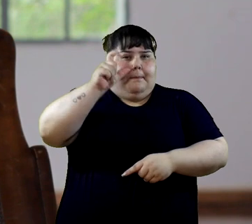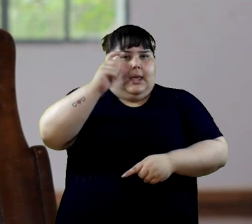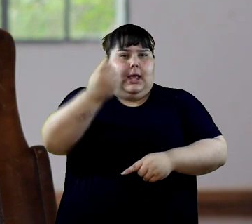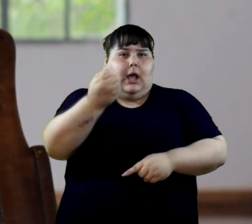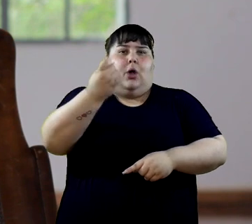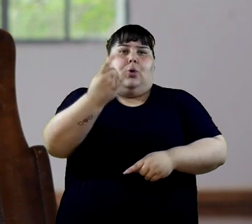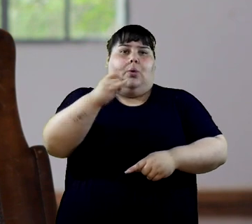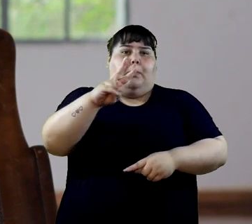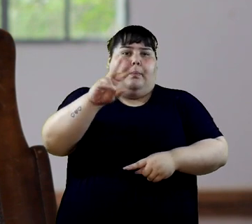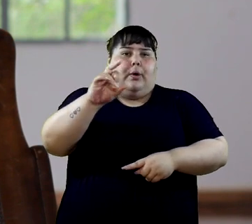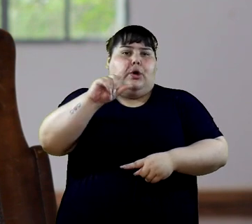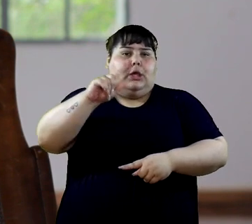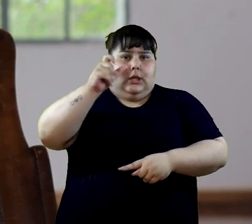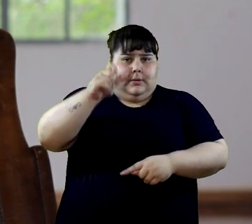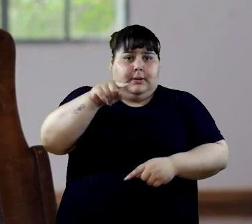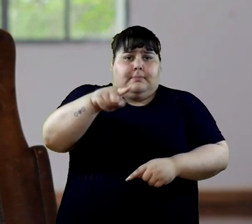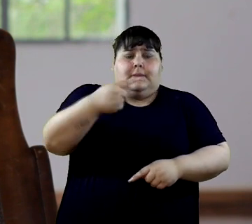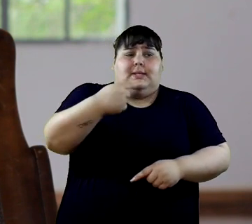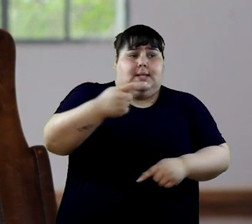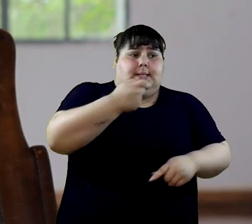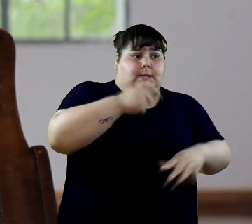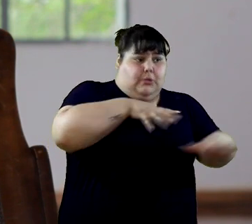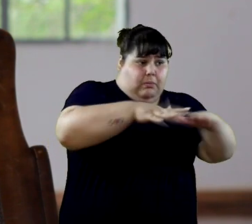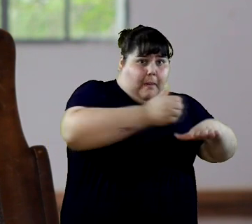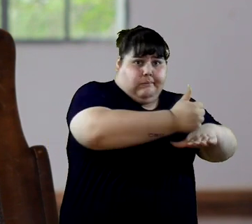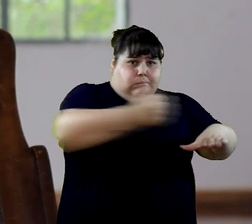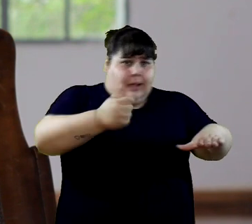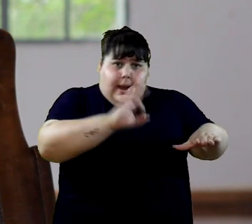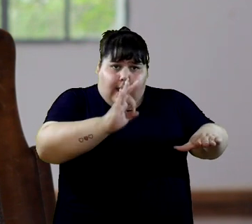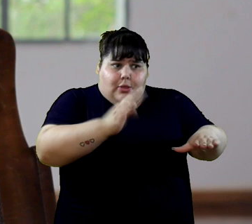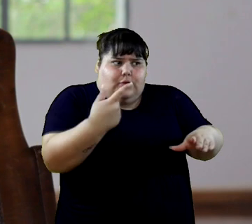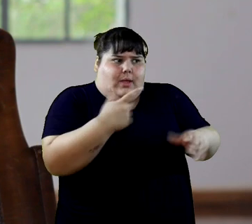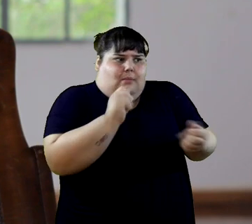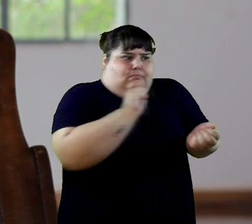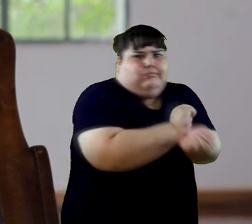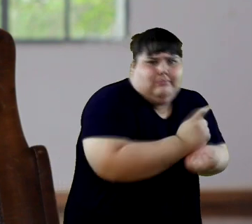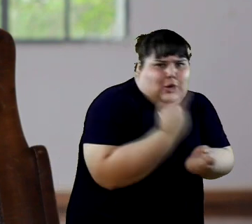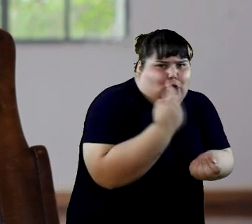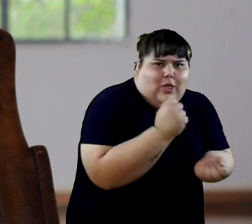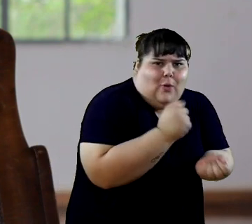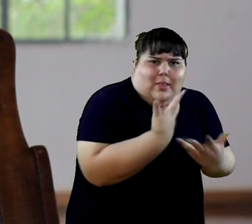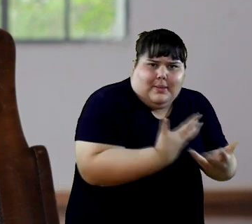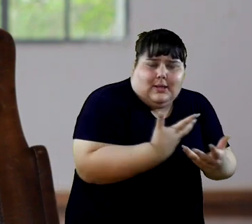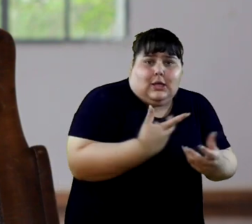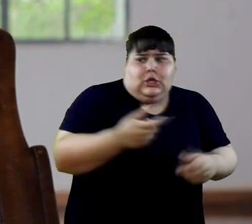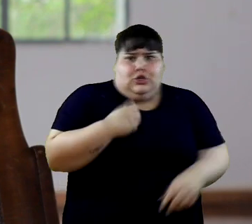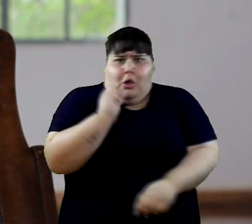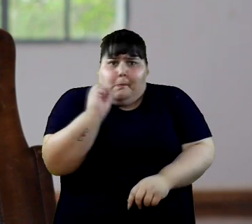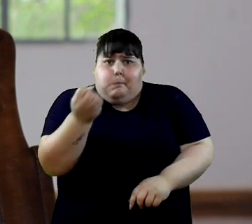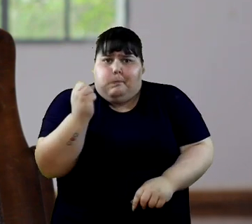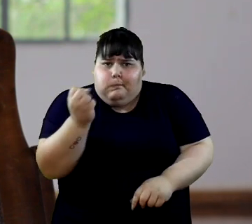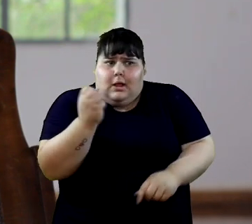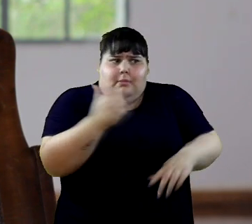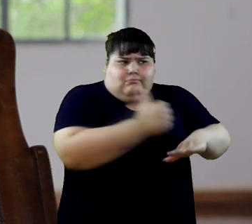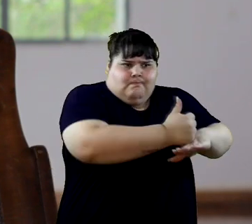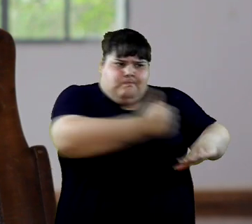de Beauvoir que dice: quien no se corre, no siente el peso de las cadenas. Bueno, vaya, yo me he corrido y he sentido el peso